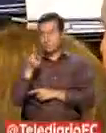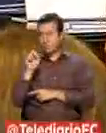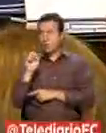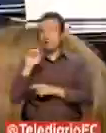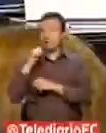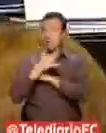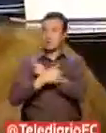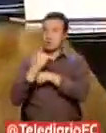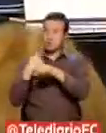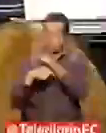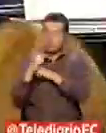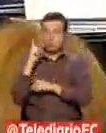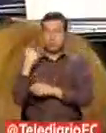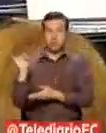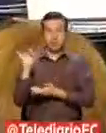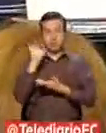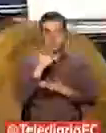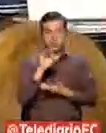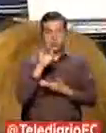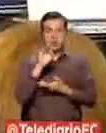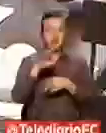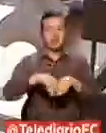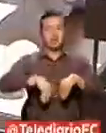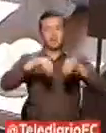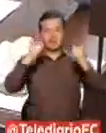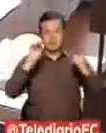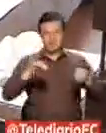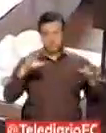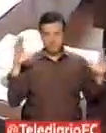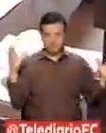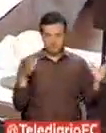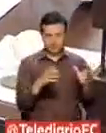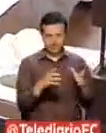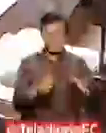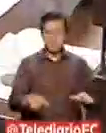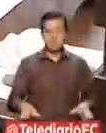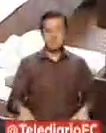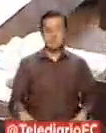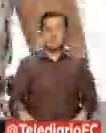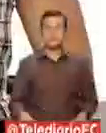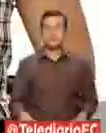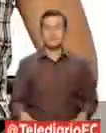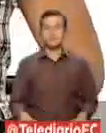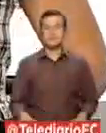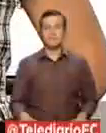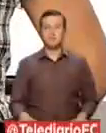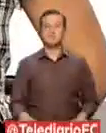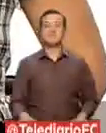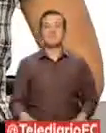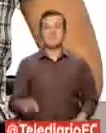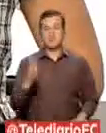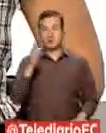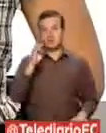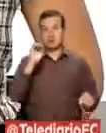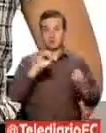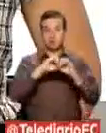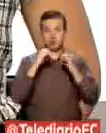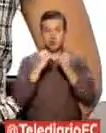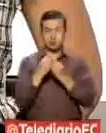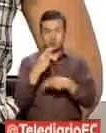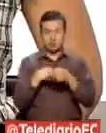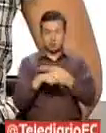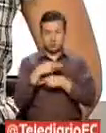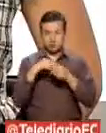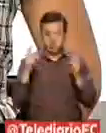FedExport, además de un representante del sector textil. César Duarte, Telediario. 16 organizaciones de la